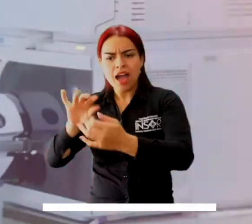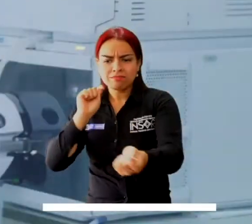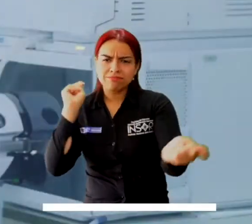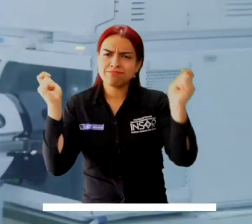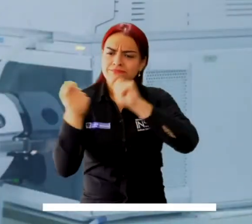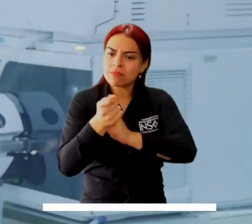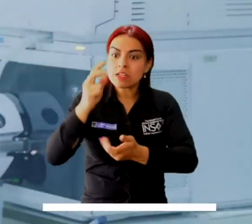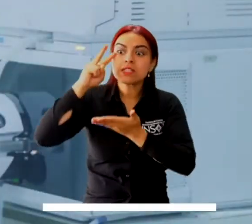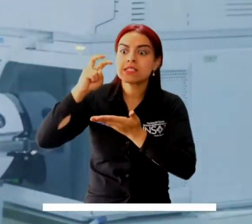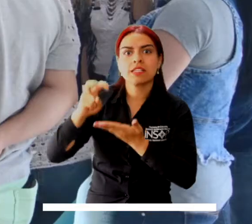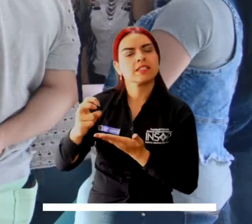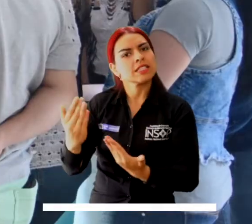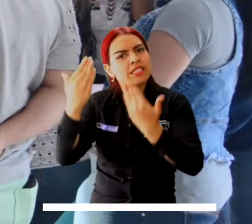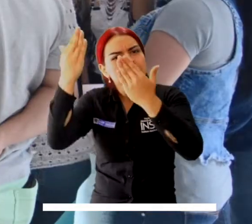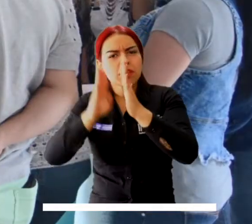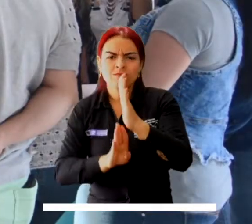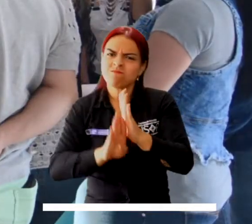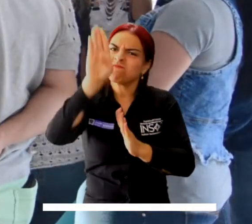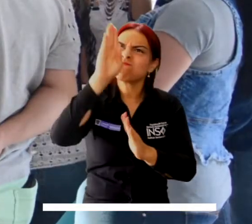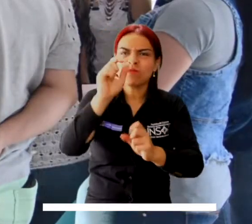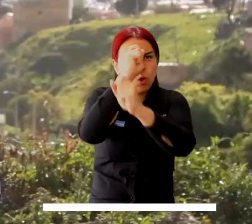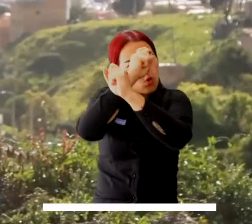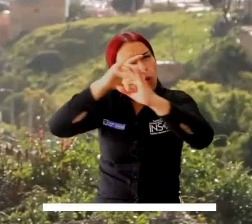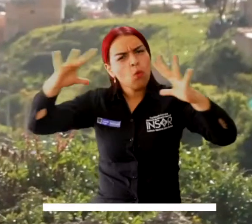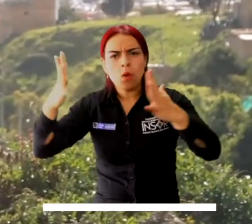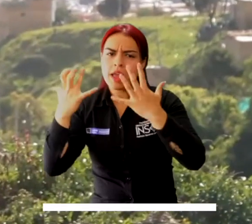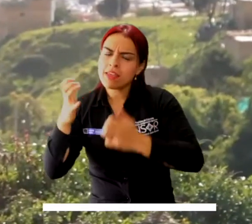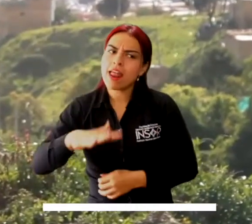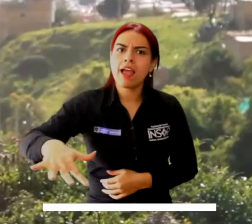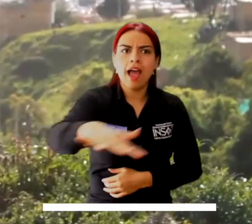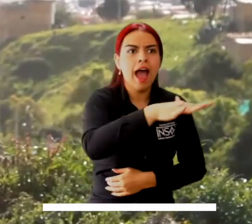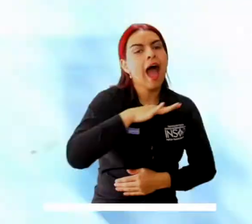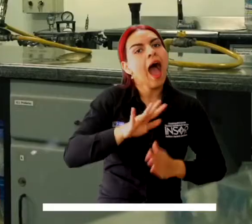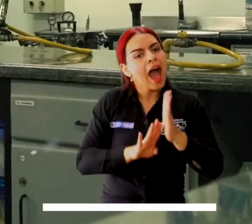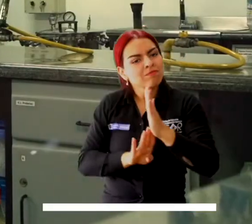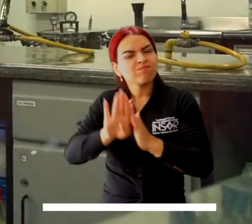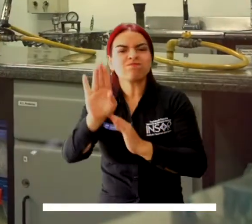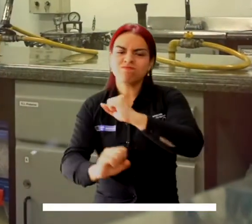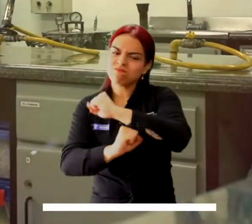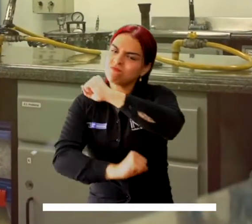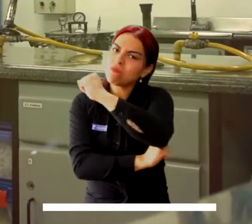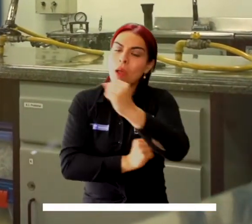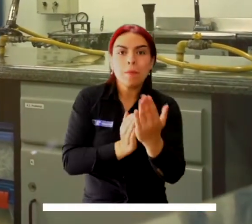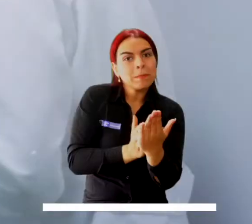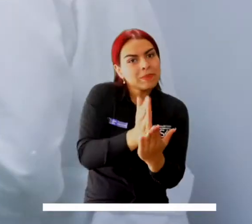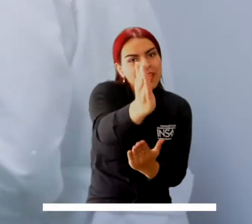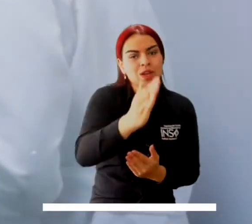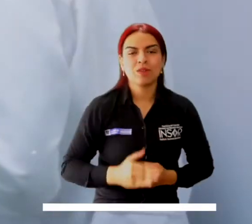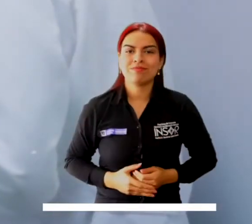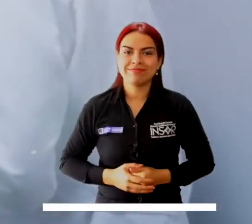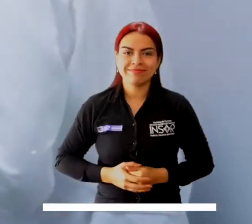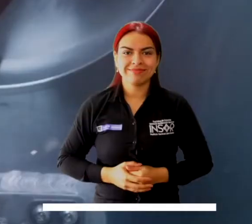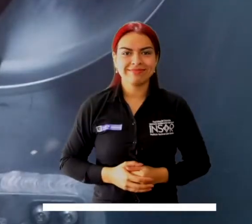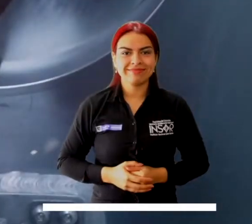transformador de la ciencia para avanzar, soñar e inspirar hacia una nación con desarrollo sostenible.